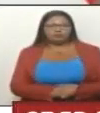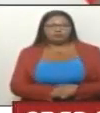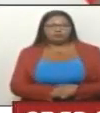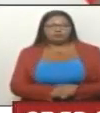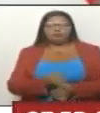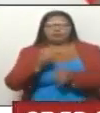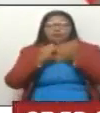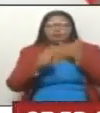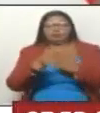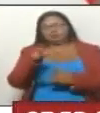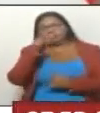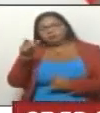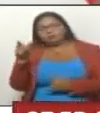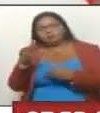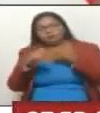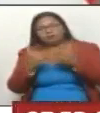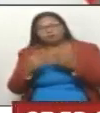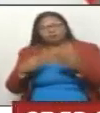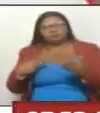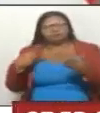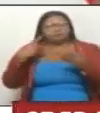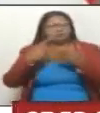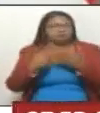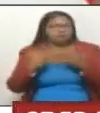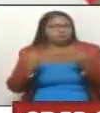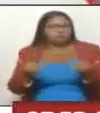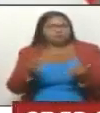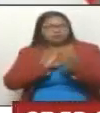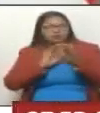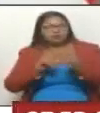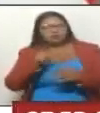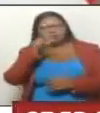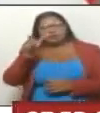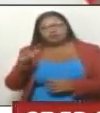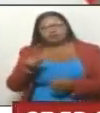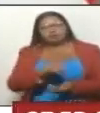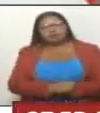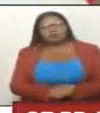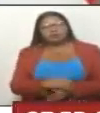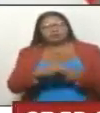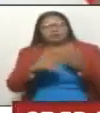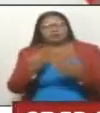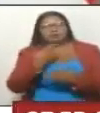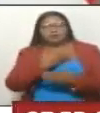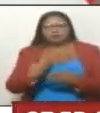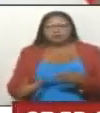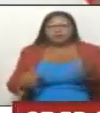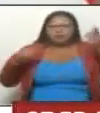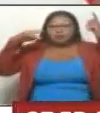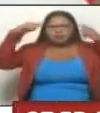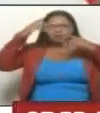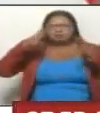estaba ahí, la voluntad de una persona como el presidente Chávez